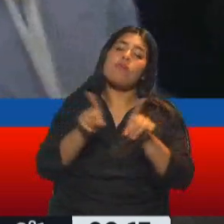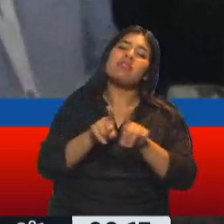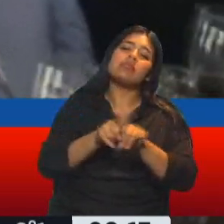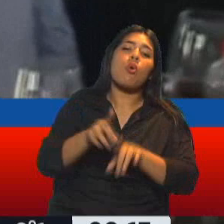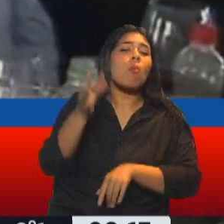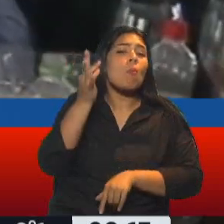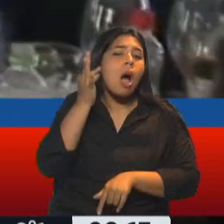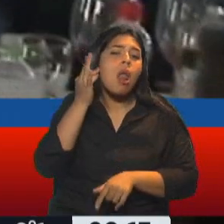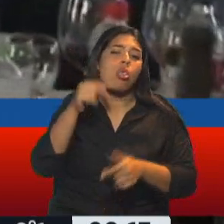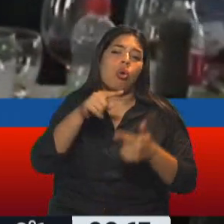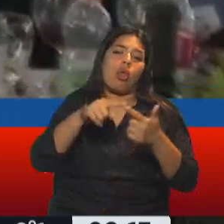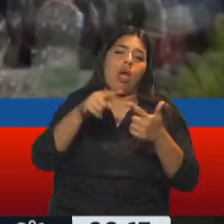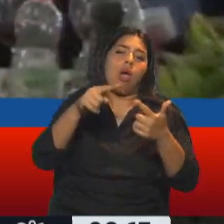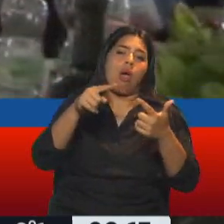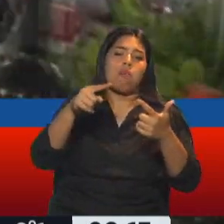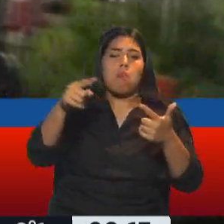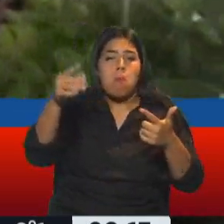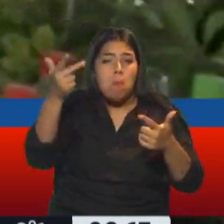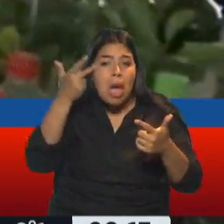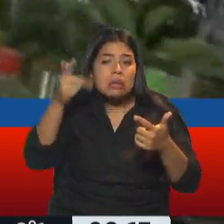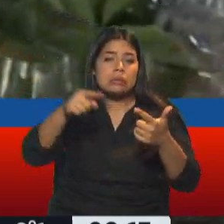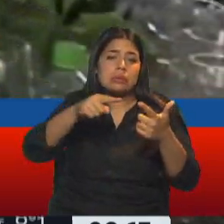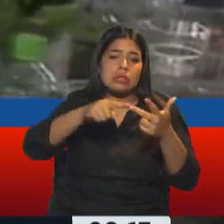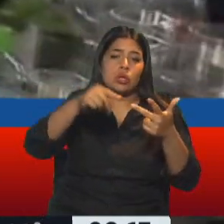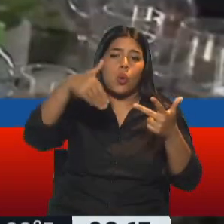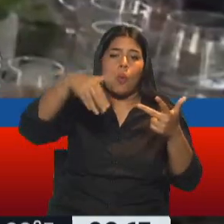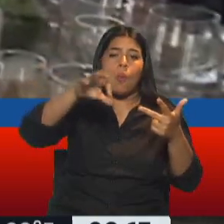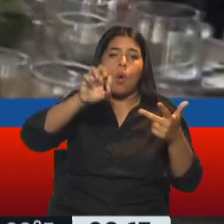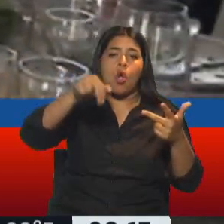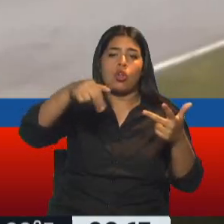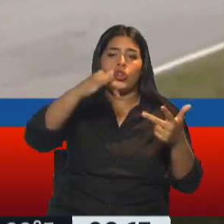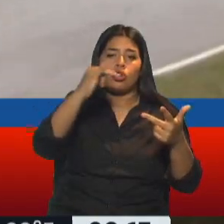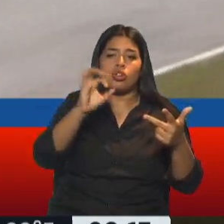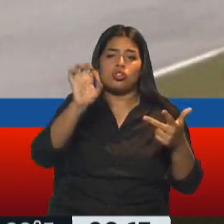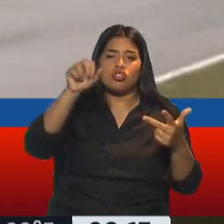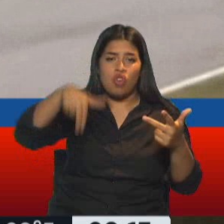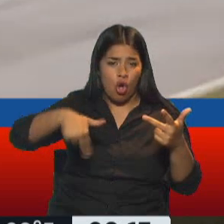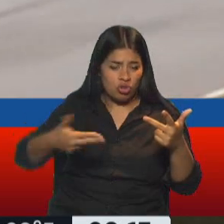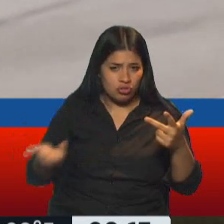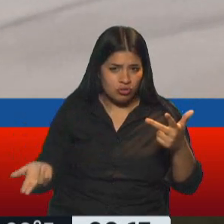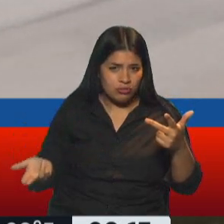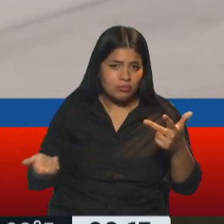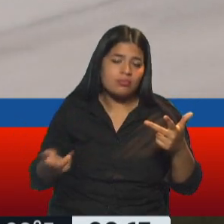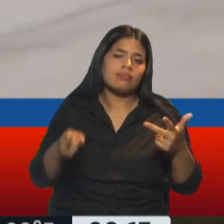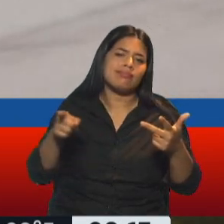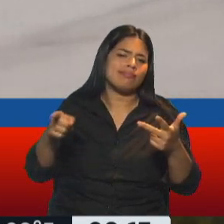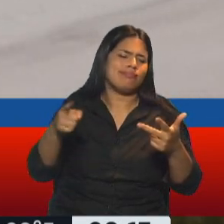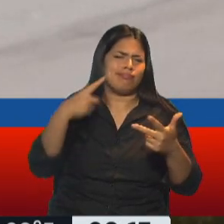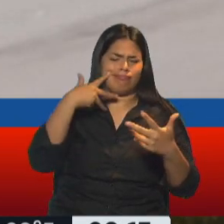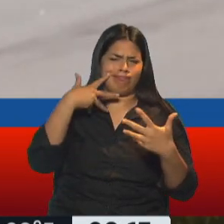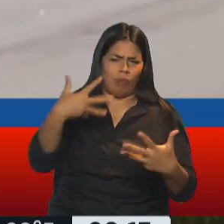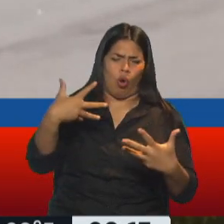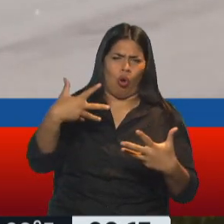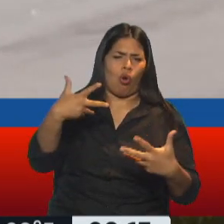como fue Messi, como fue Monzón, hay innumerables. Y él se destacó en un deporte muy difícil, que